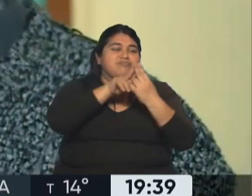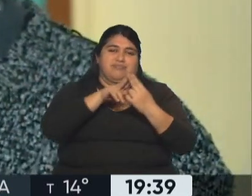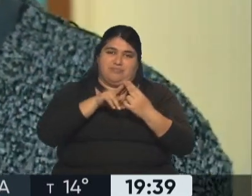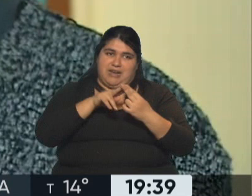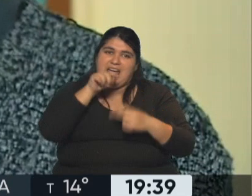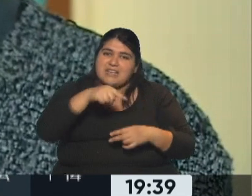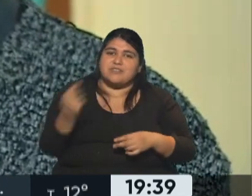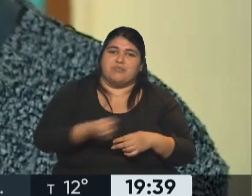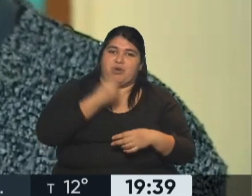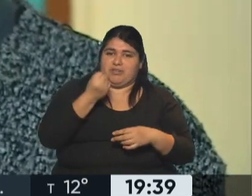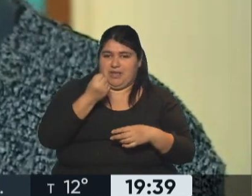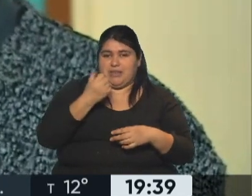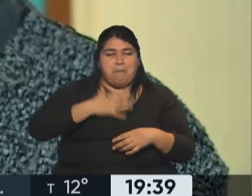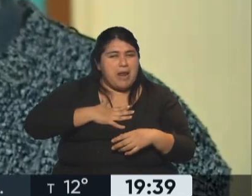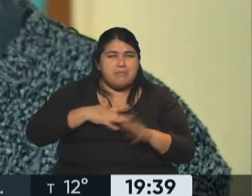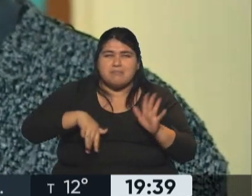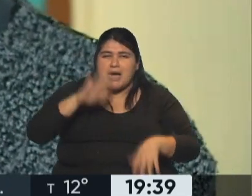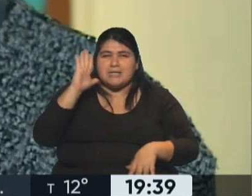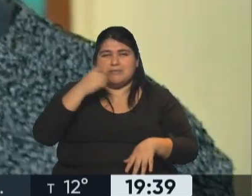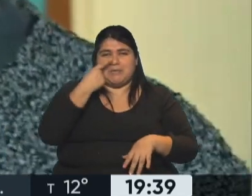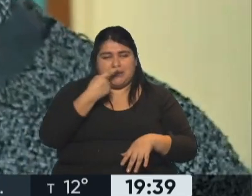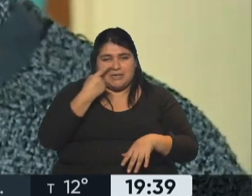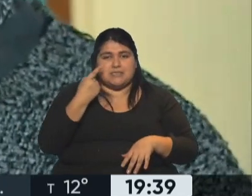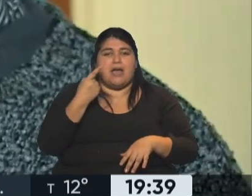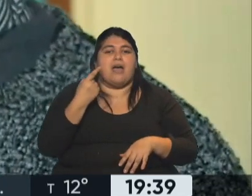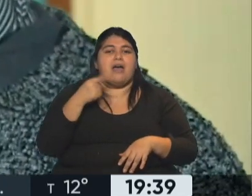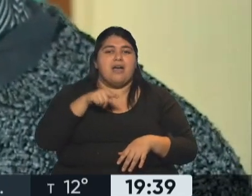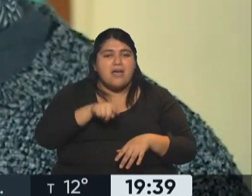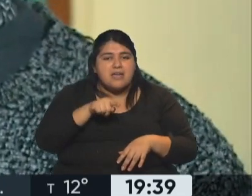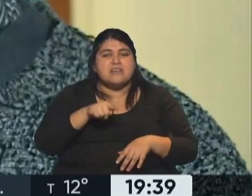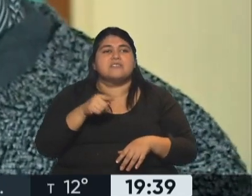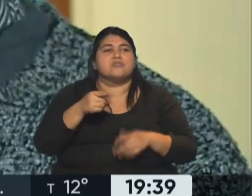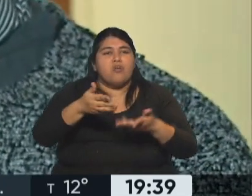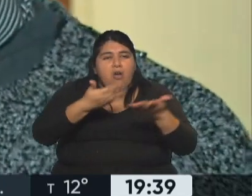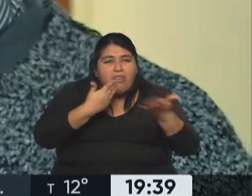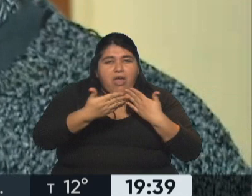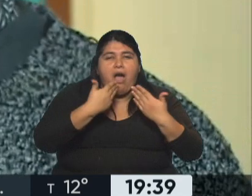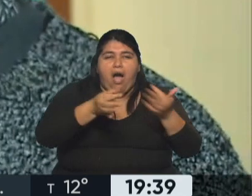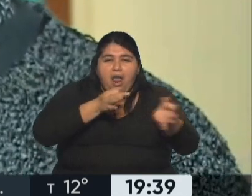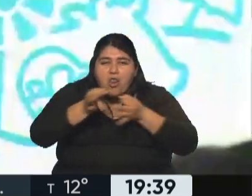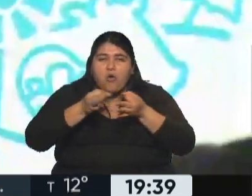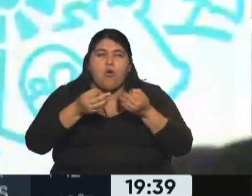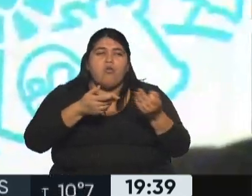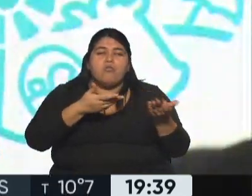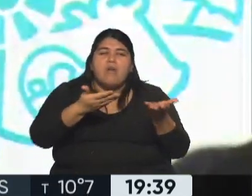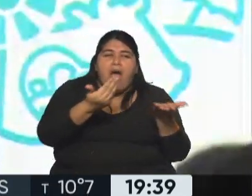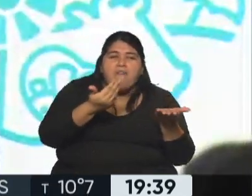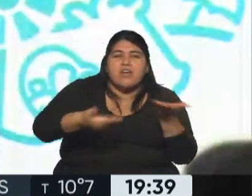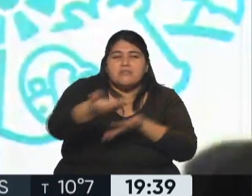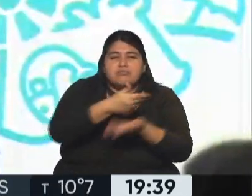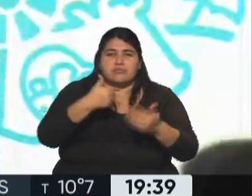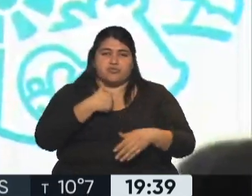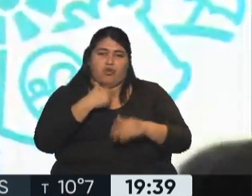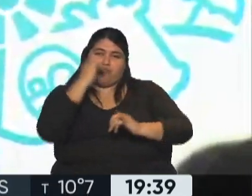en particular a mí siempre me interesa eso viste el diálogo en ver que despierta lo que yo digo